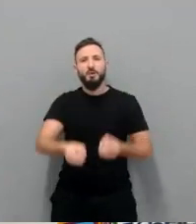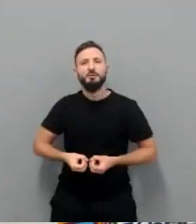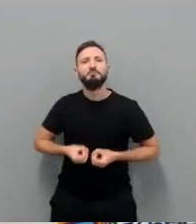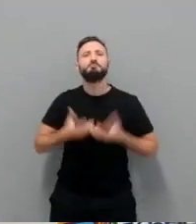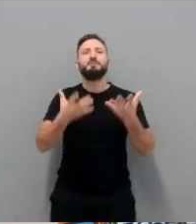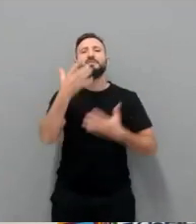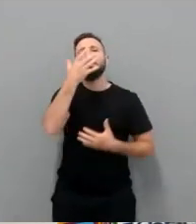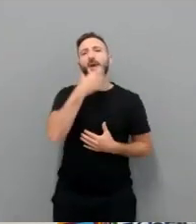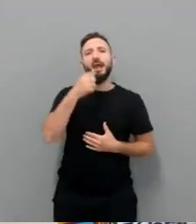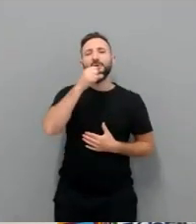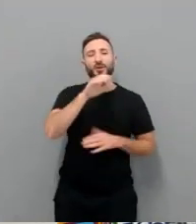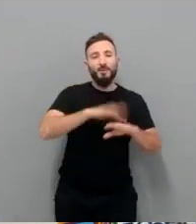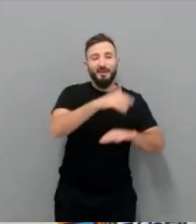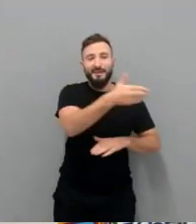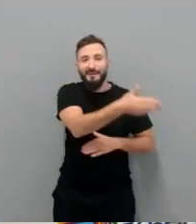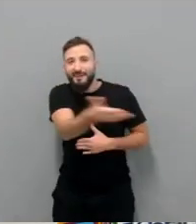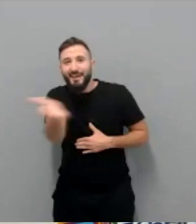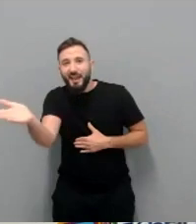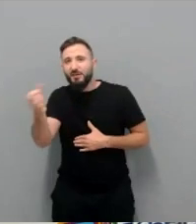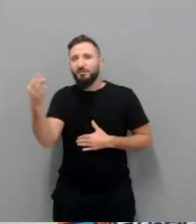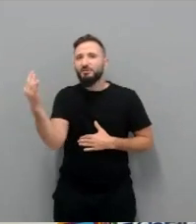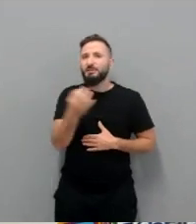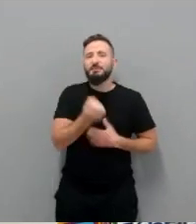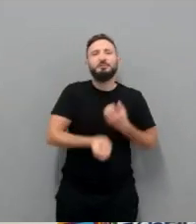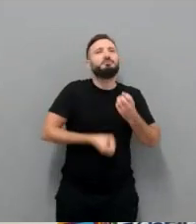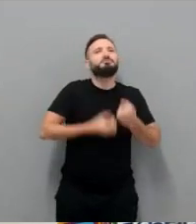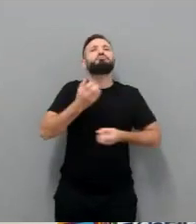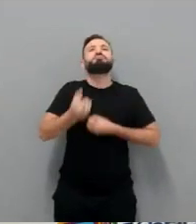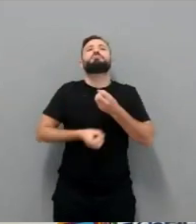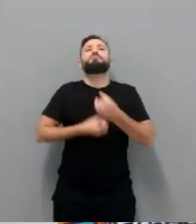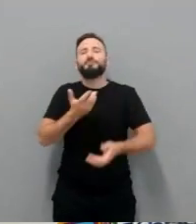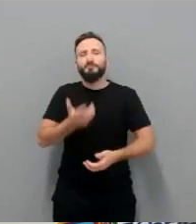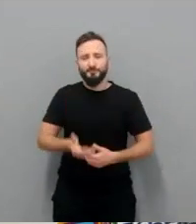parálisis, tenemos que decir.